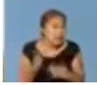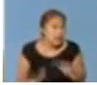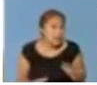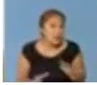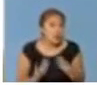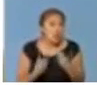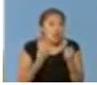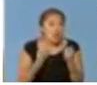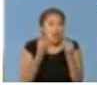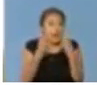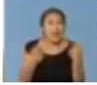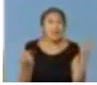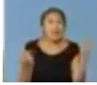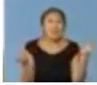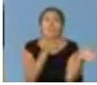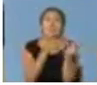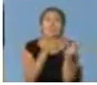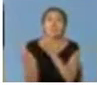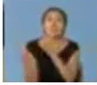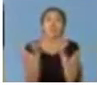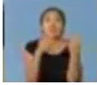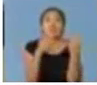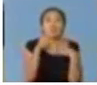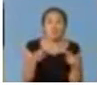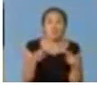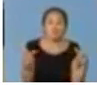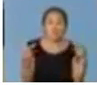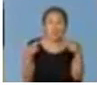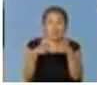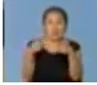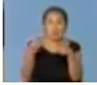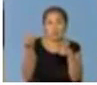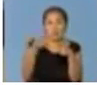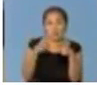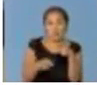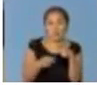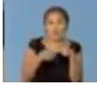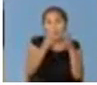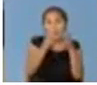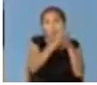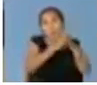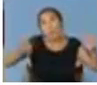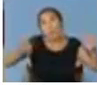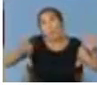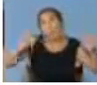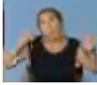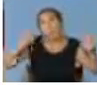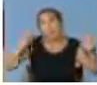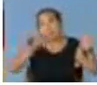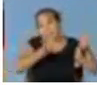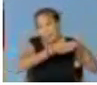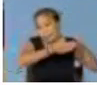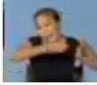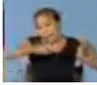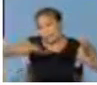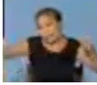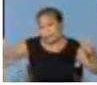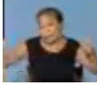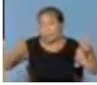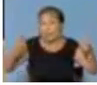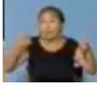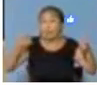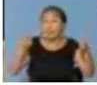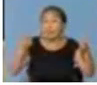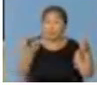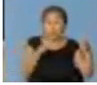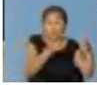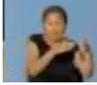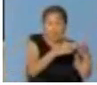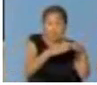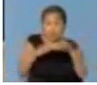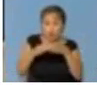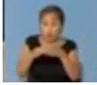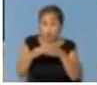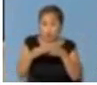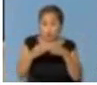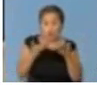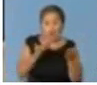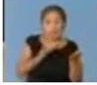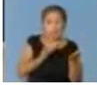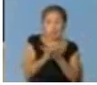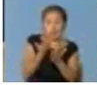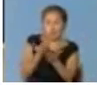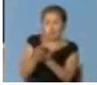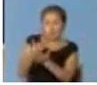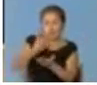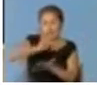se inicie con las sesiones ordinarias se podría llegar a estirar meses. Salvo que las dos cámaras rechacen por completo